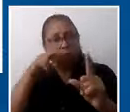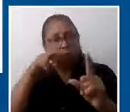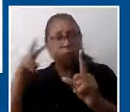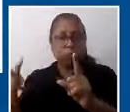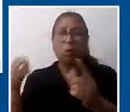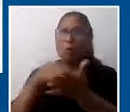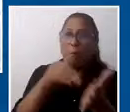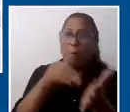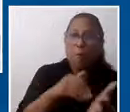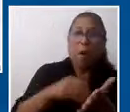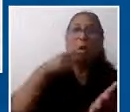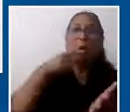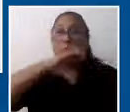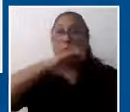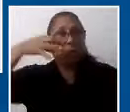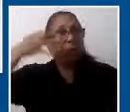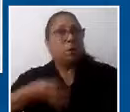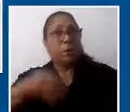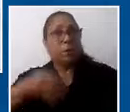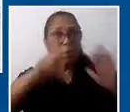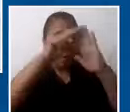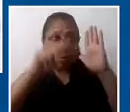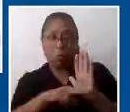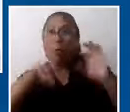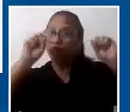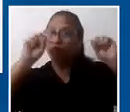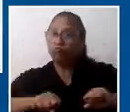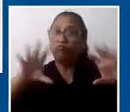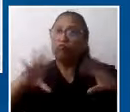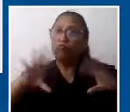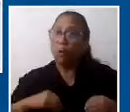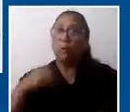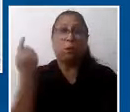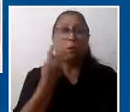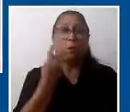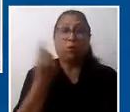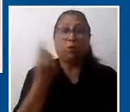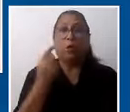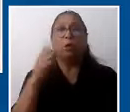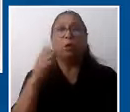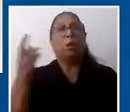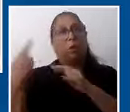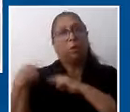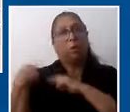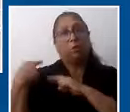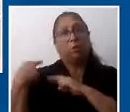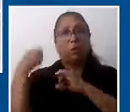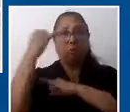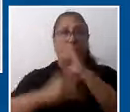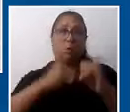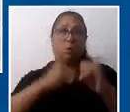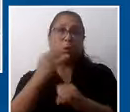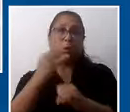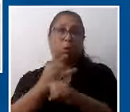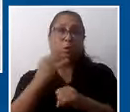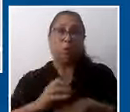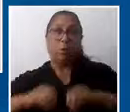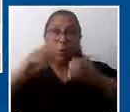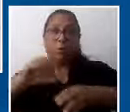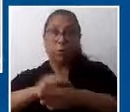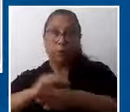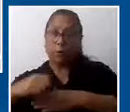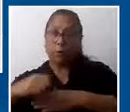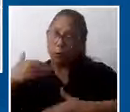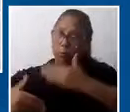que se cumplan las normas, ¿no? Nacionales y las obligaciones internacionales de cara a la implementación progresiva del